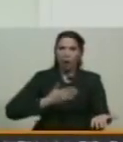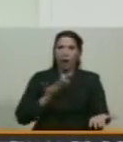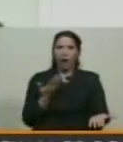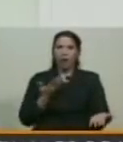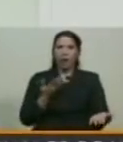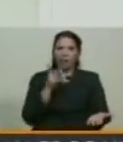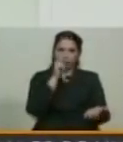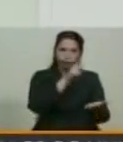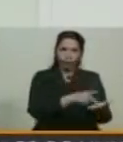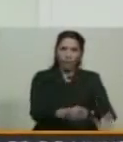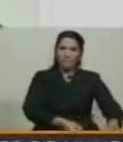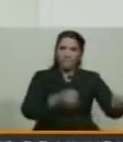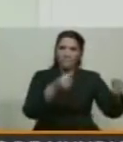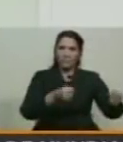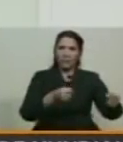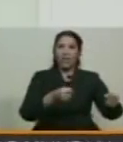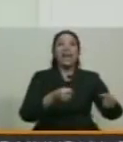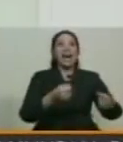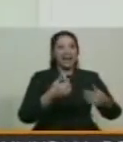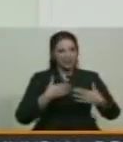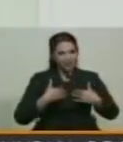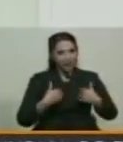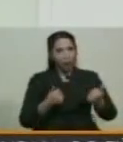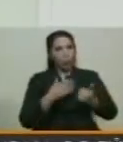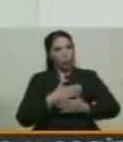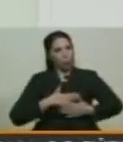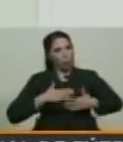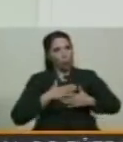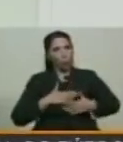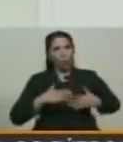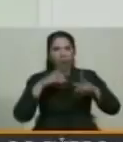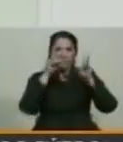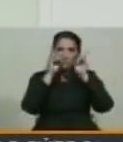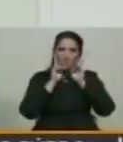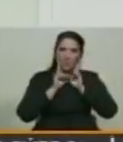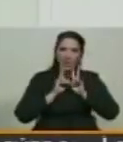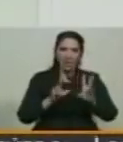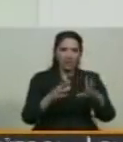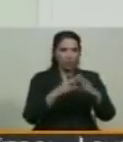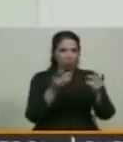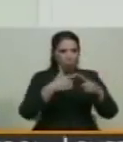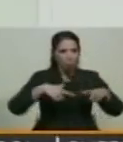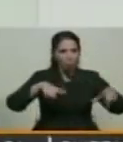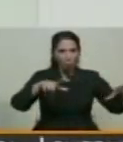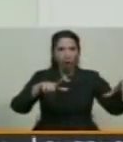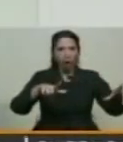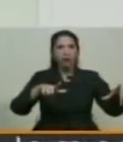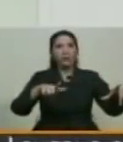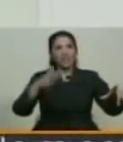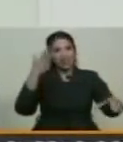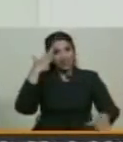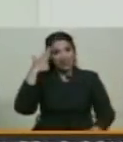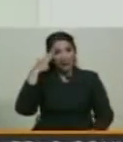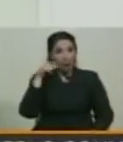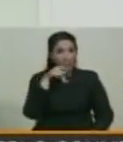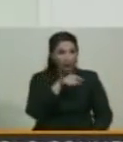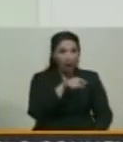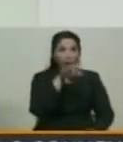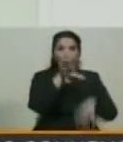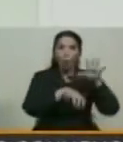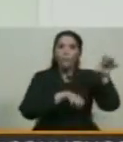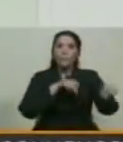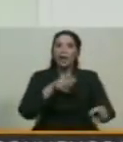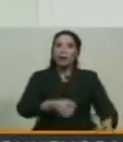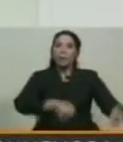en condiciones salubres, en condiciones de limpieza, de mantenimiento, y que sepa que lo que está comprando en ese